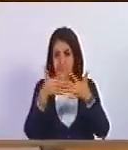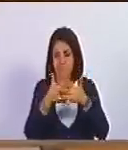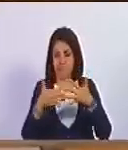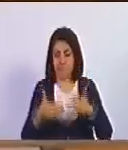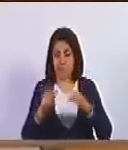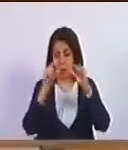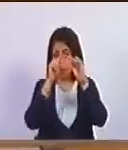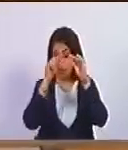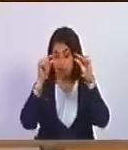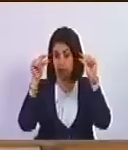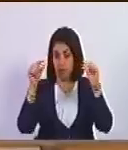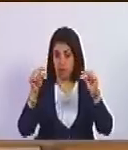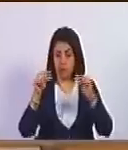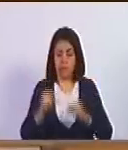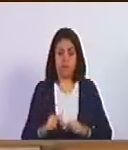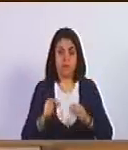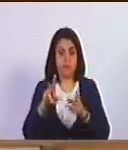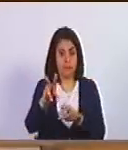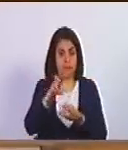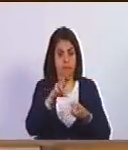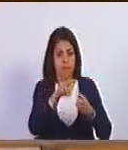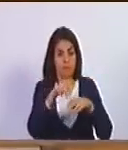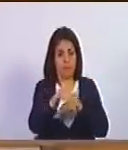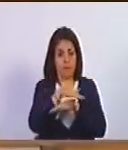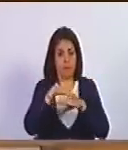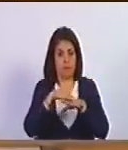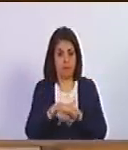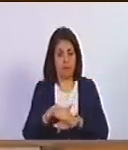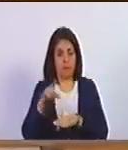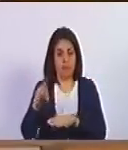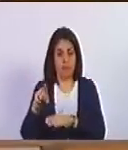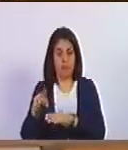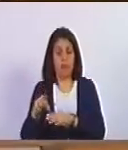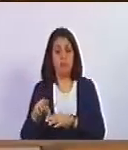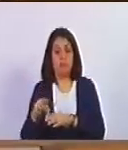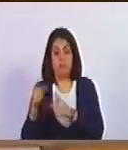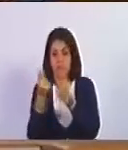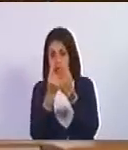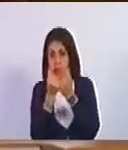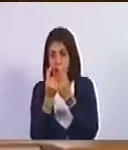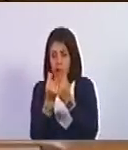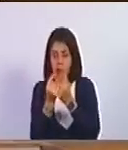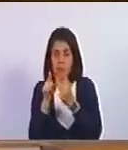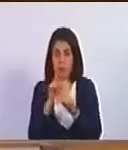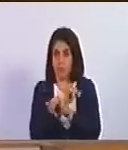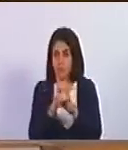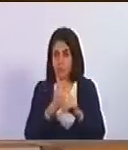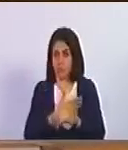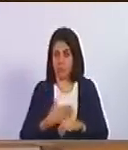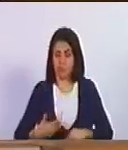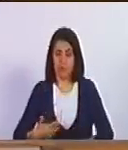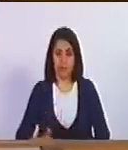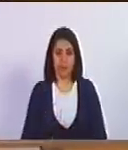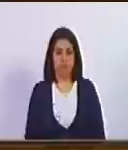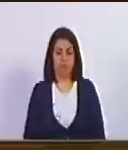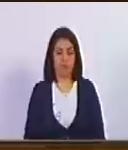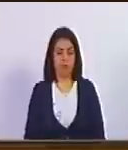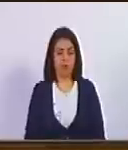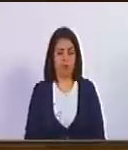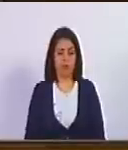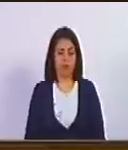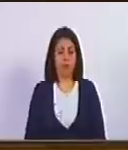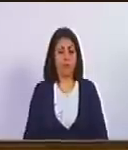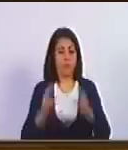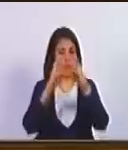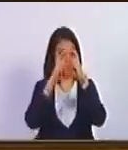siguientes términos. Epígrafe, atribuciones del Ministerio con competencia en materia de economía y finanzas. Esto, señor no, presidente. En consideración